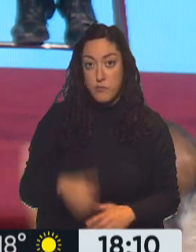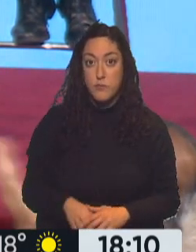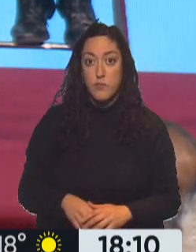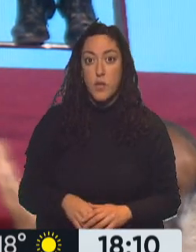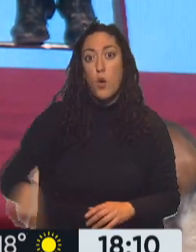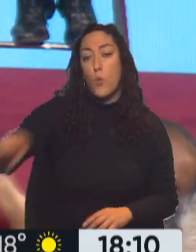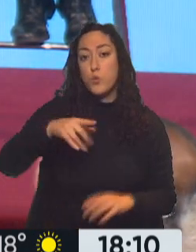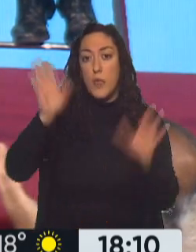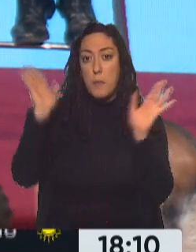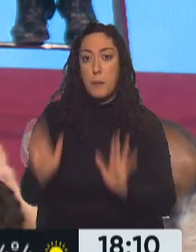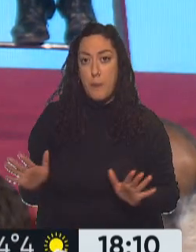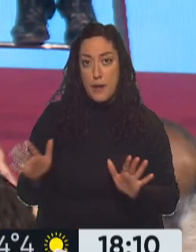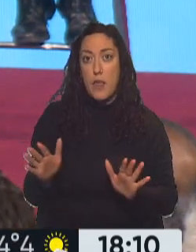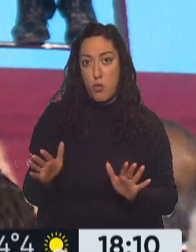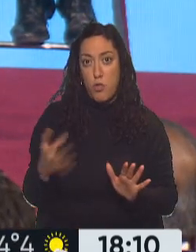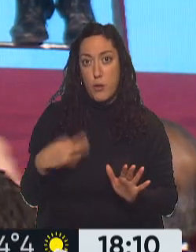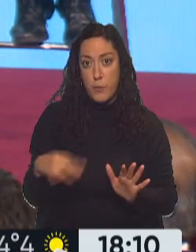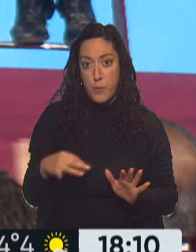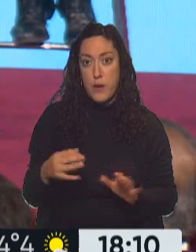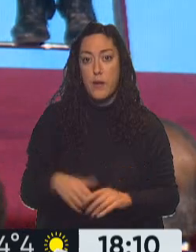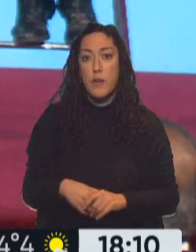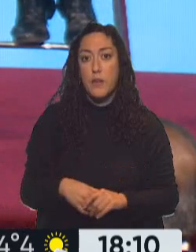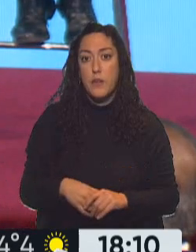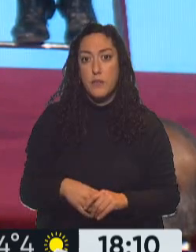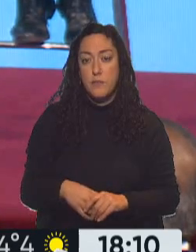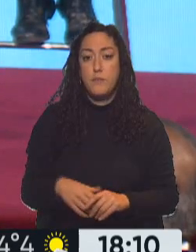Prepárense para ver al desnudo. Las peores